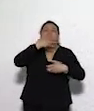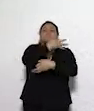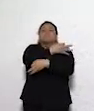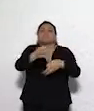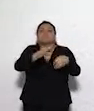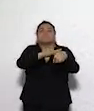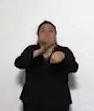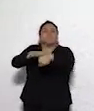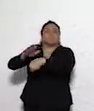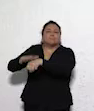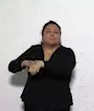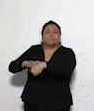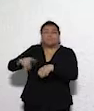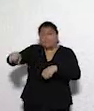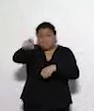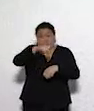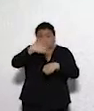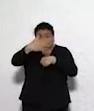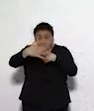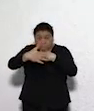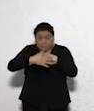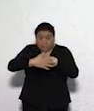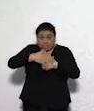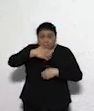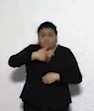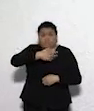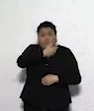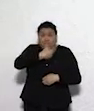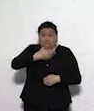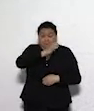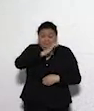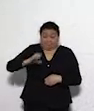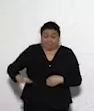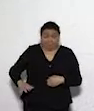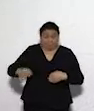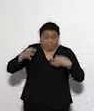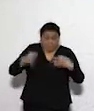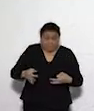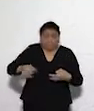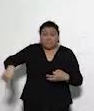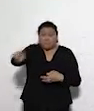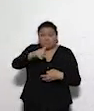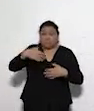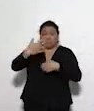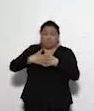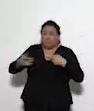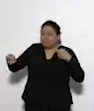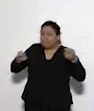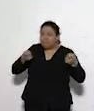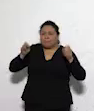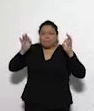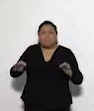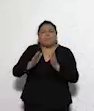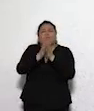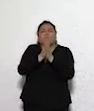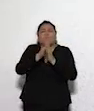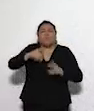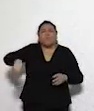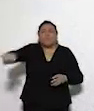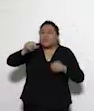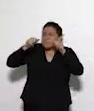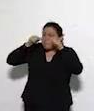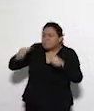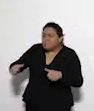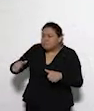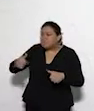quienes tienen y tendrán en sus manos la conducción del rumbo de nuestra nación, a que estén atentos a esta contribución que